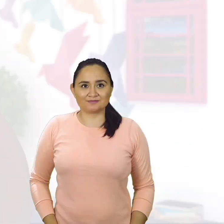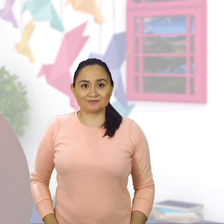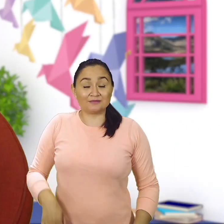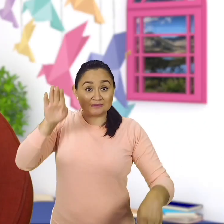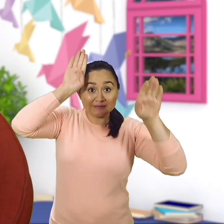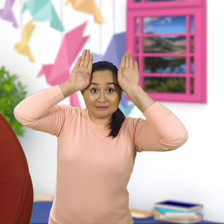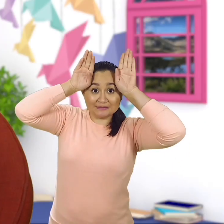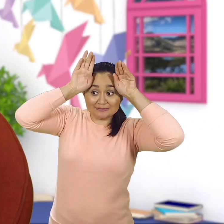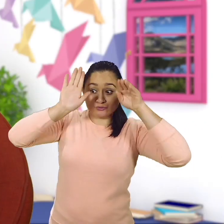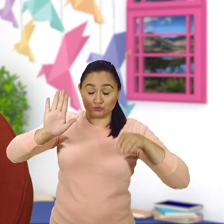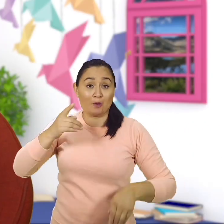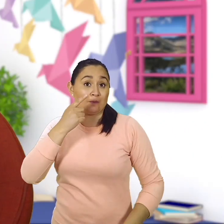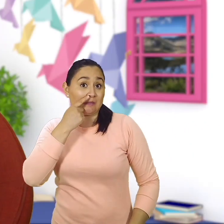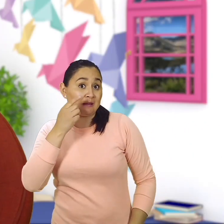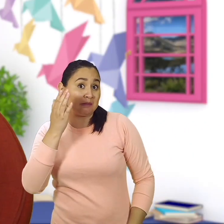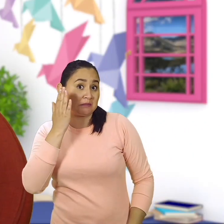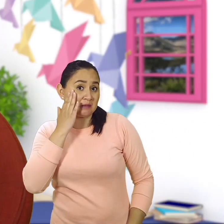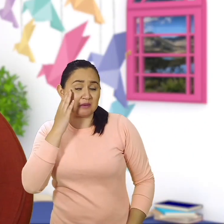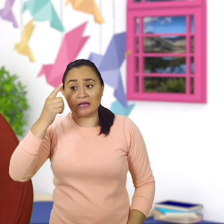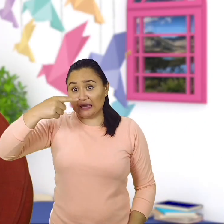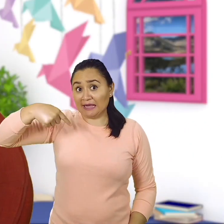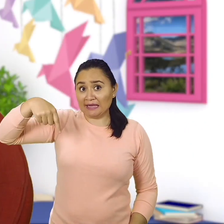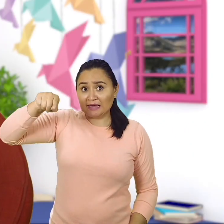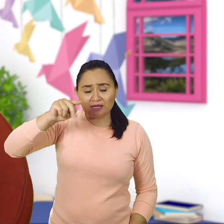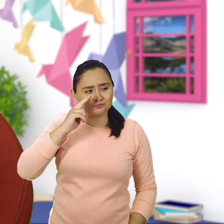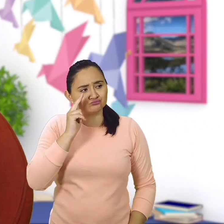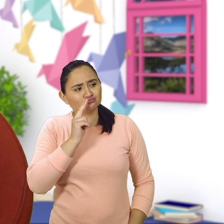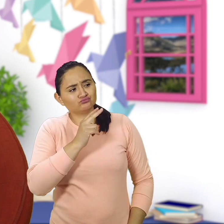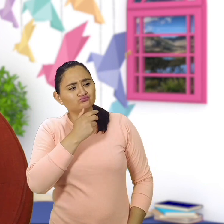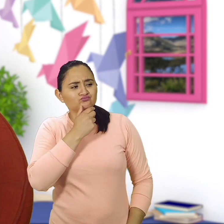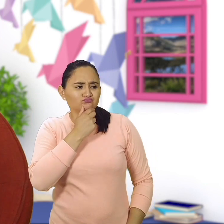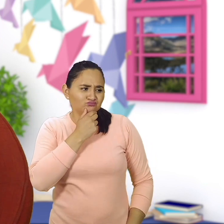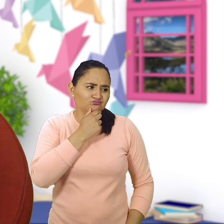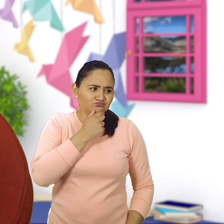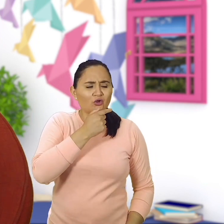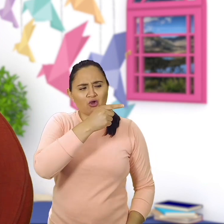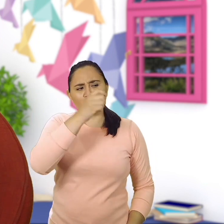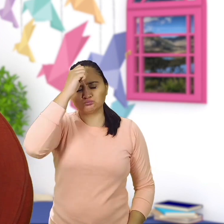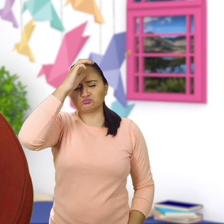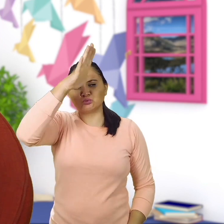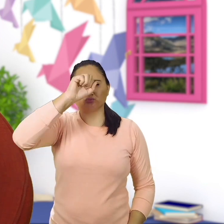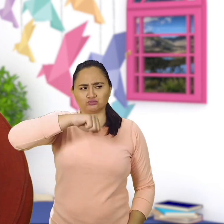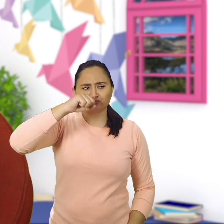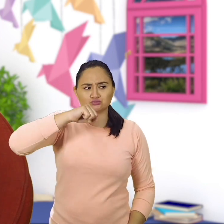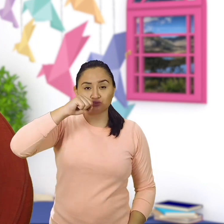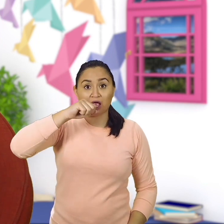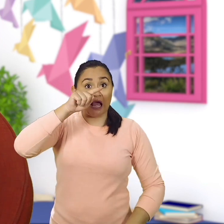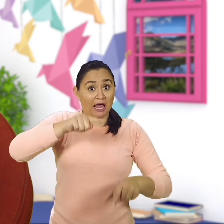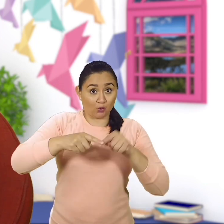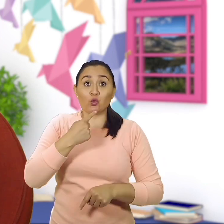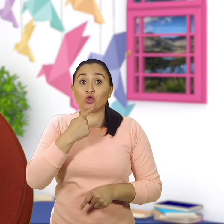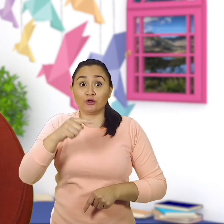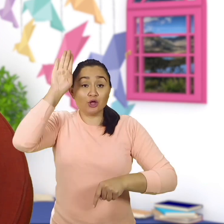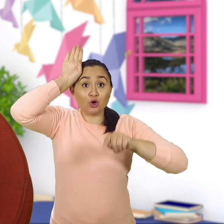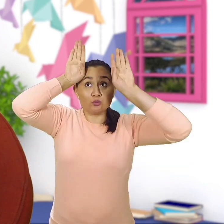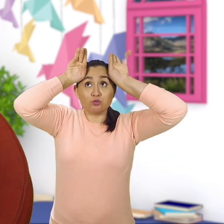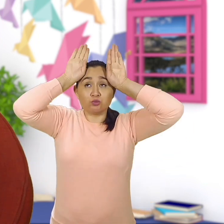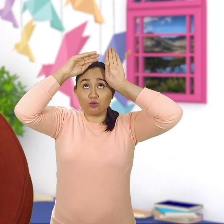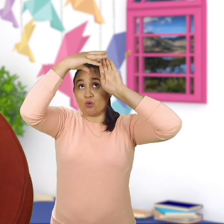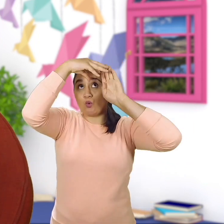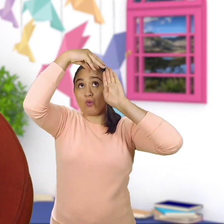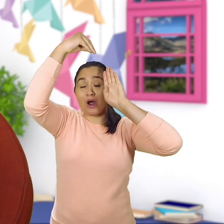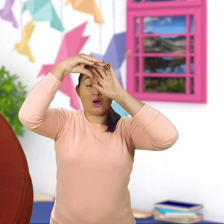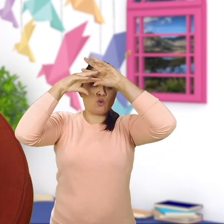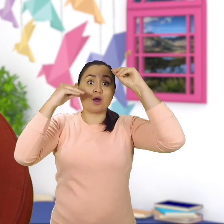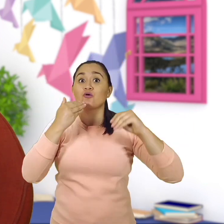A sus padres, Joel y Zoila Rebuznante, nunca les había llamado la atención que Bruno fuera tan listo, porque según las creencias de los